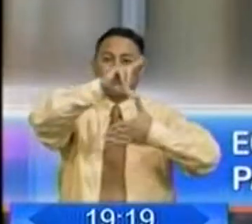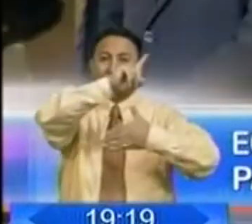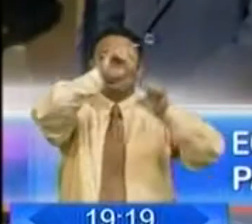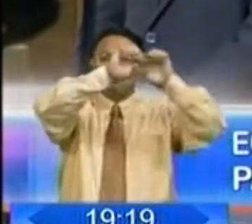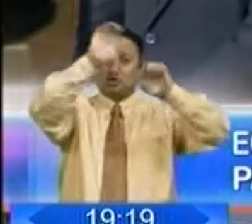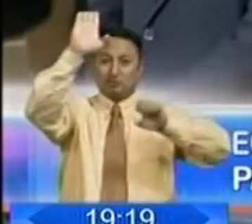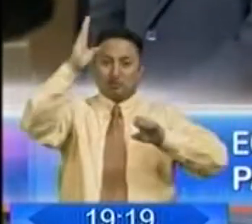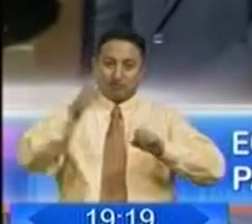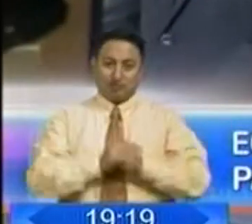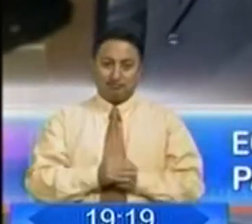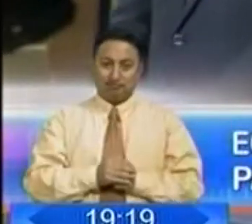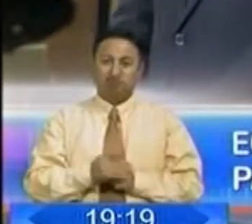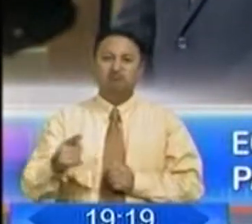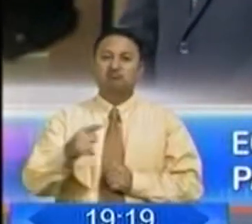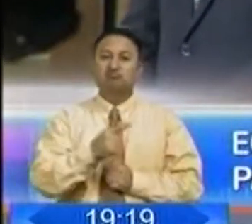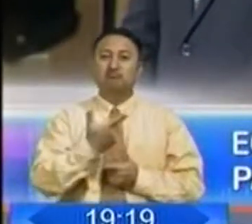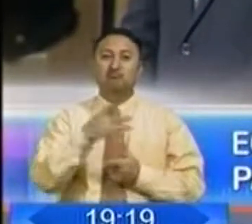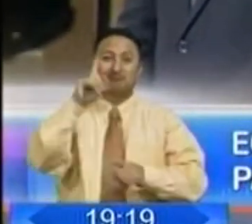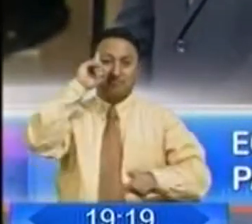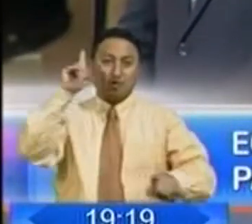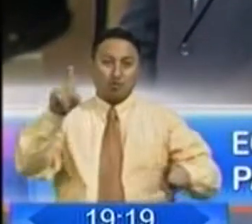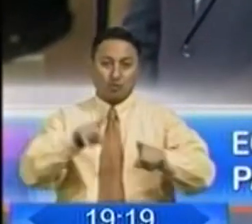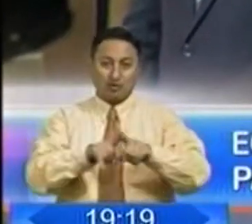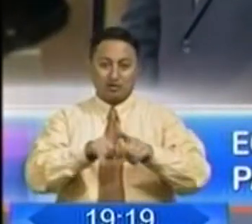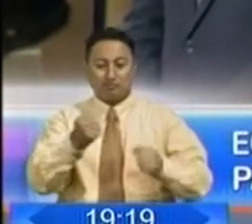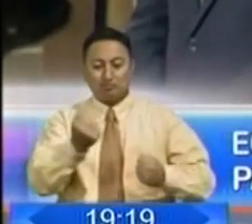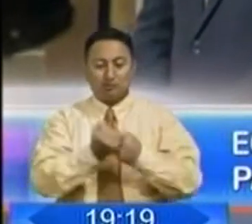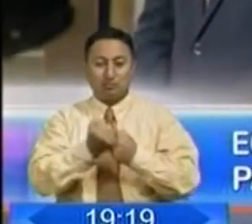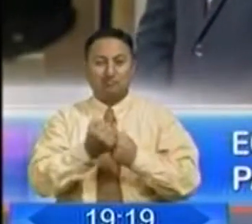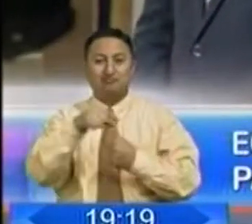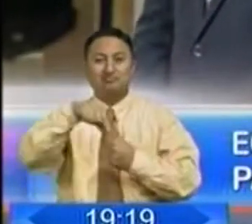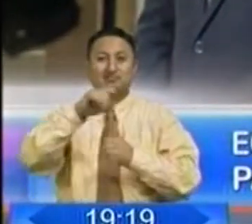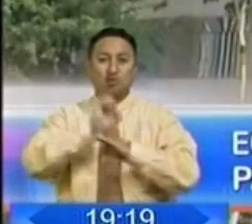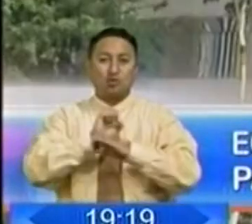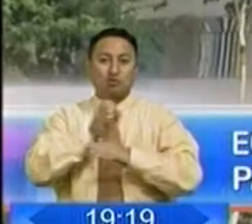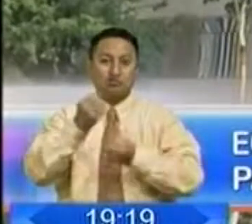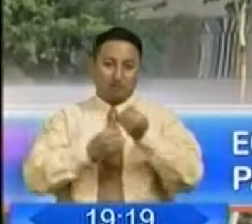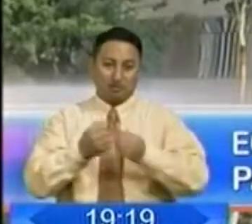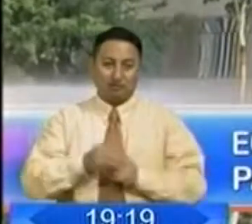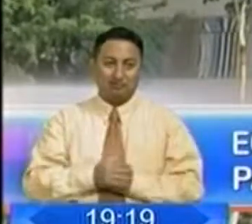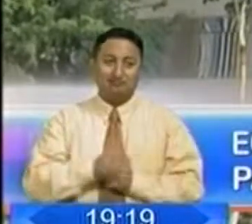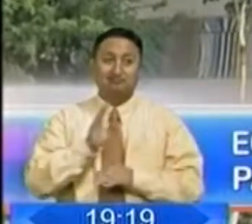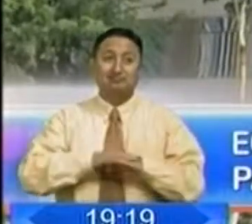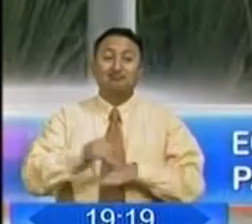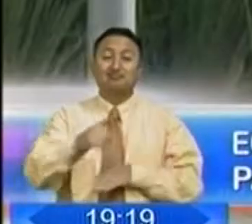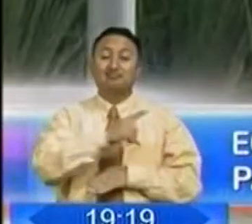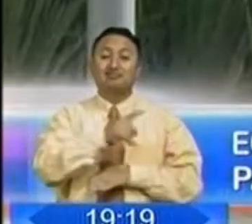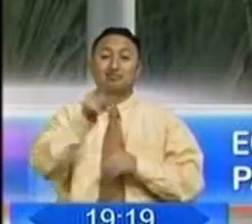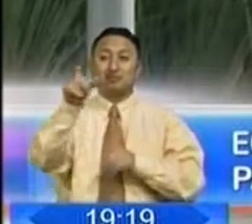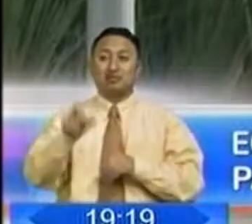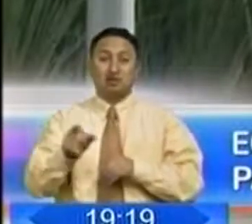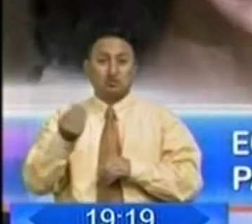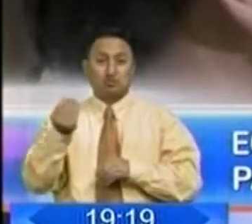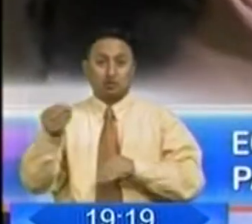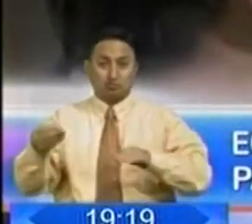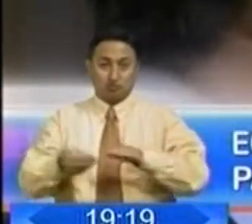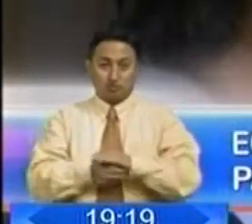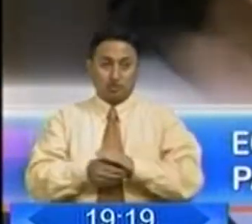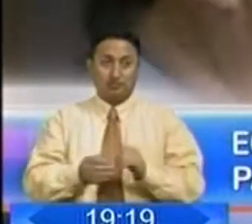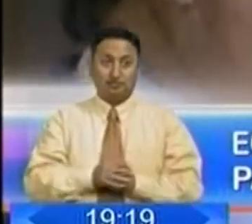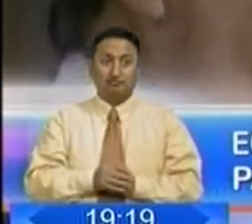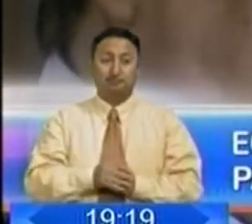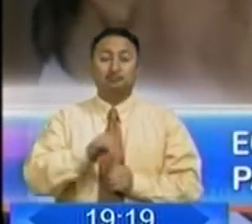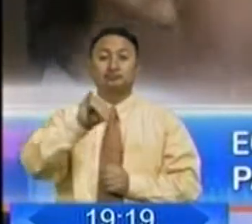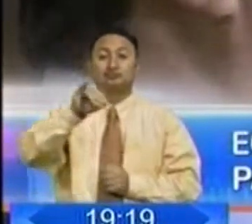Odebrecht, como parte del acuerdo de reparación de los daños que el país sufrió por los actos de corrupción de la brasilera. Íñigo